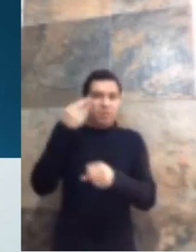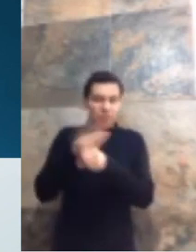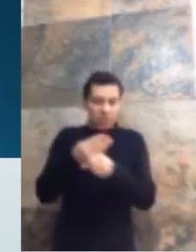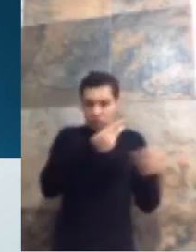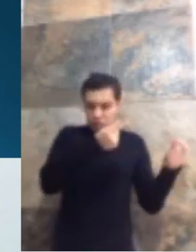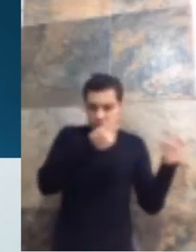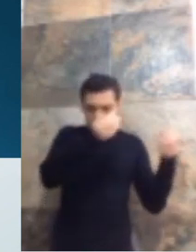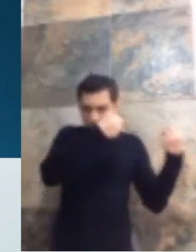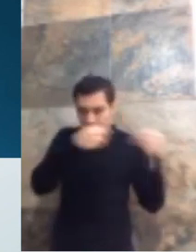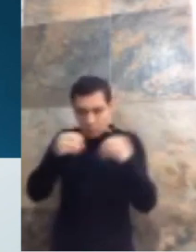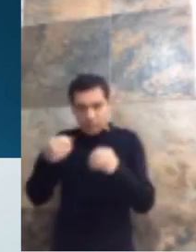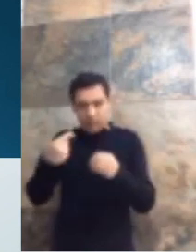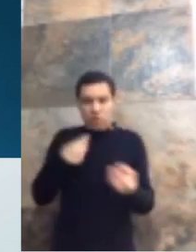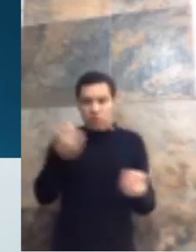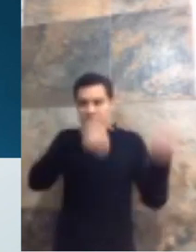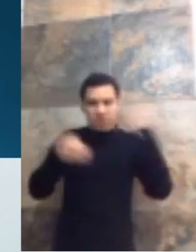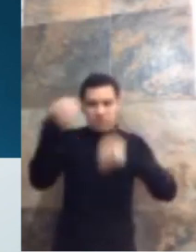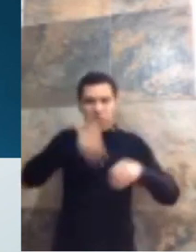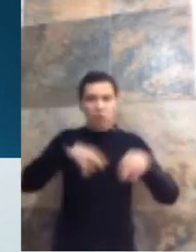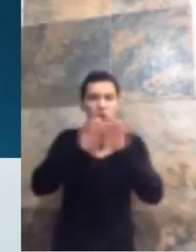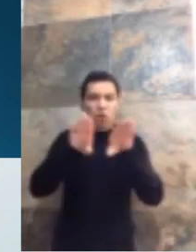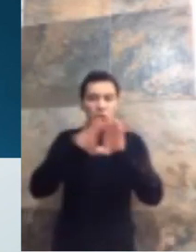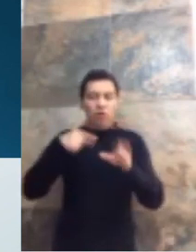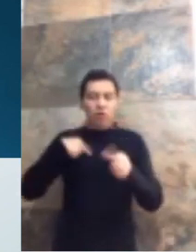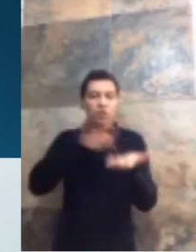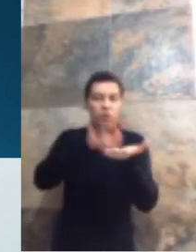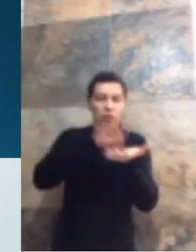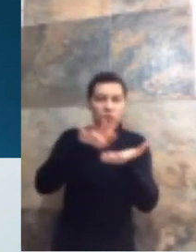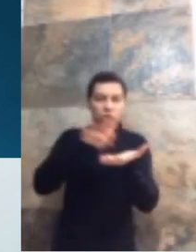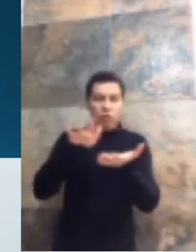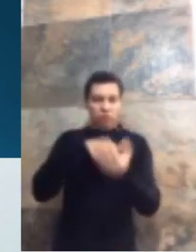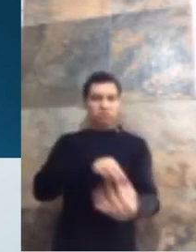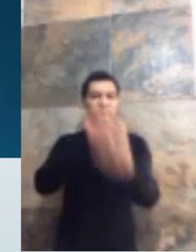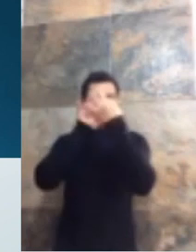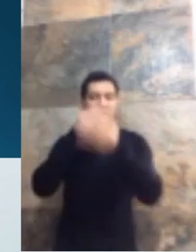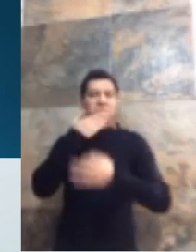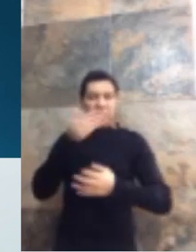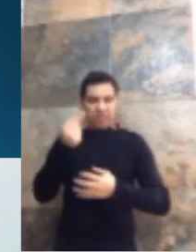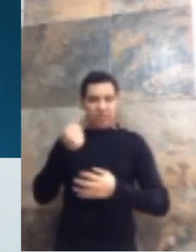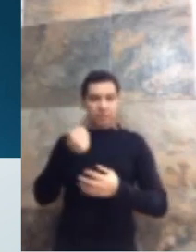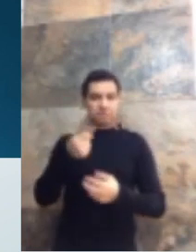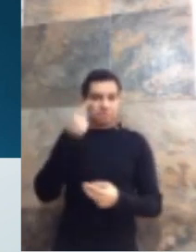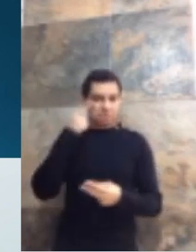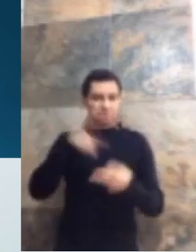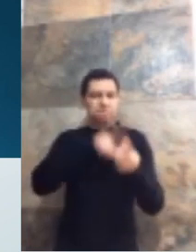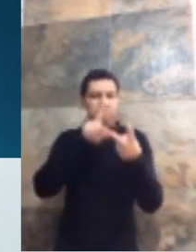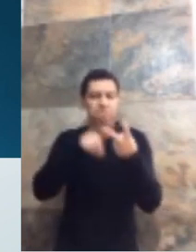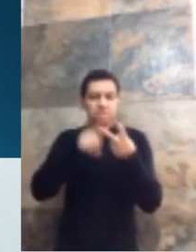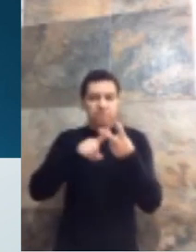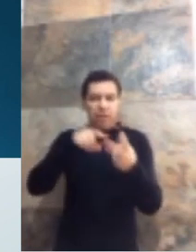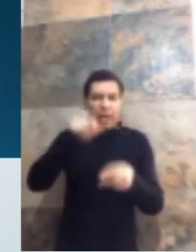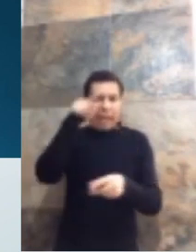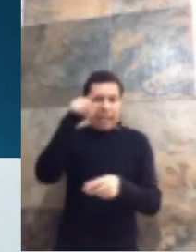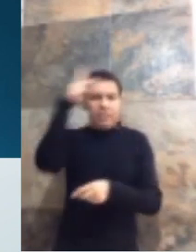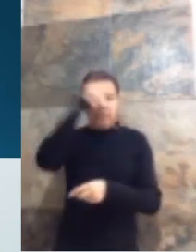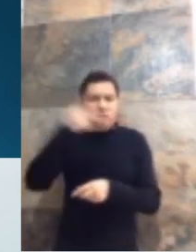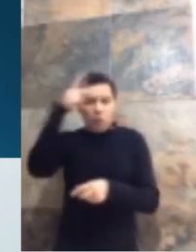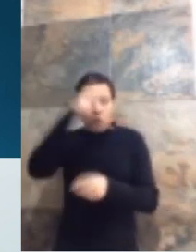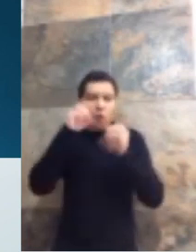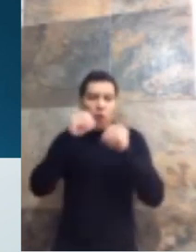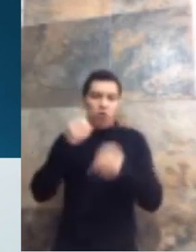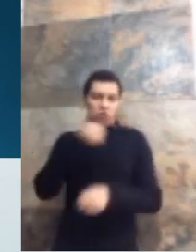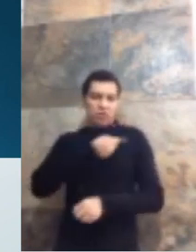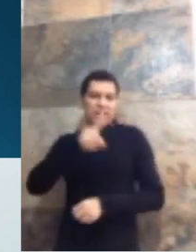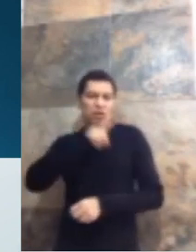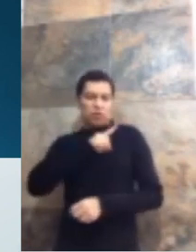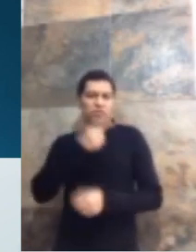fueron ayudando a salir de la situación. Apoyar el seguimiento de instrucciones, lávate las manos, no te toques la